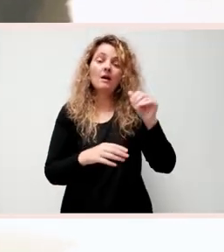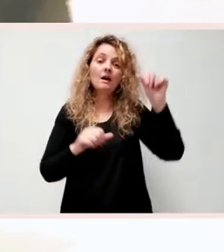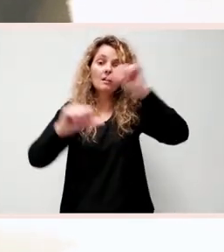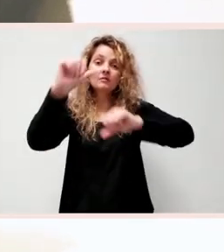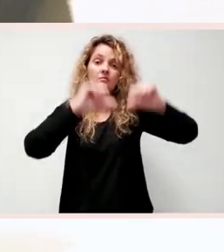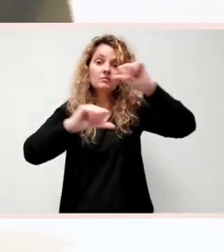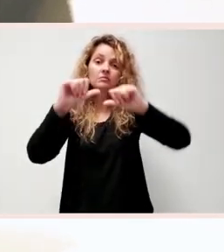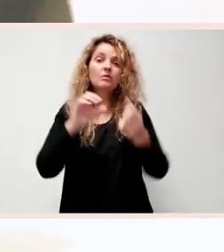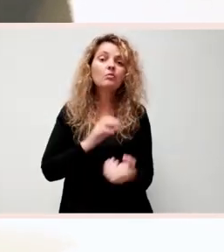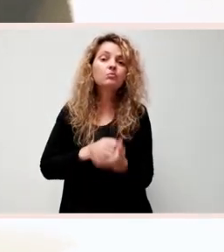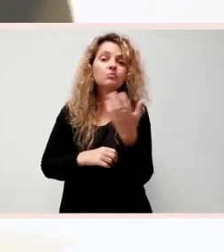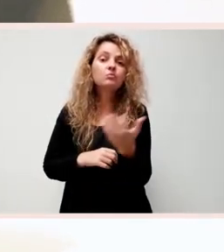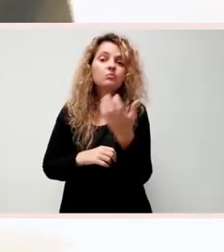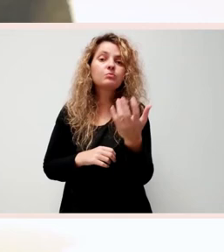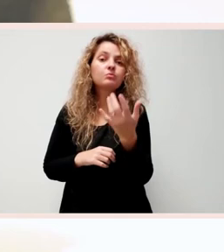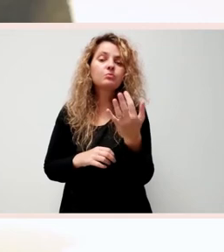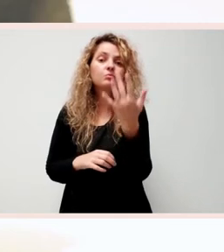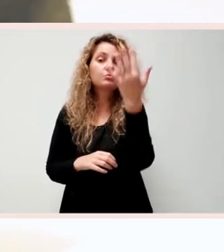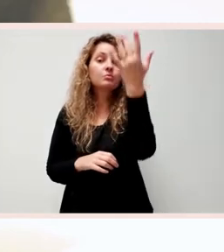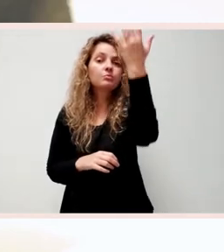ela, pois, bueno, por exemplo,